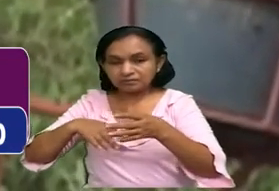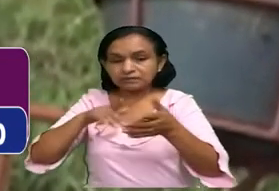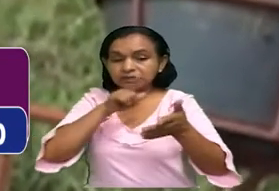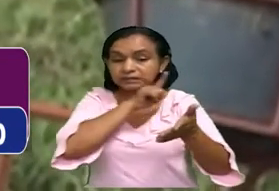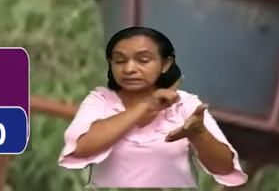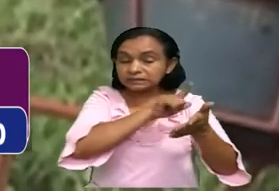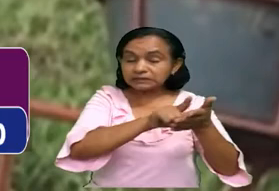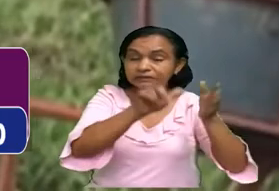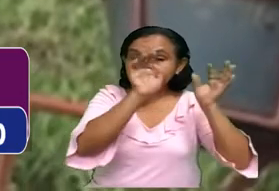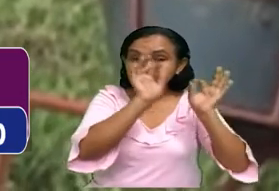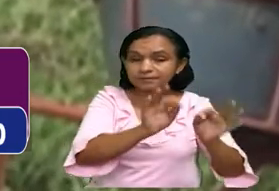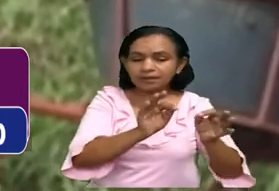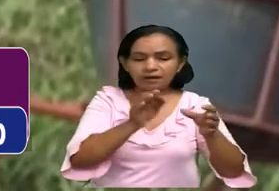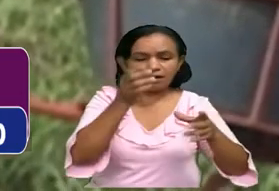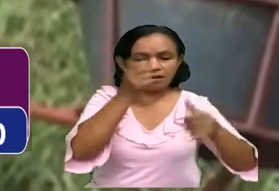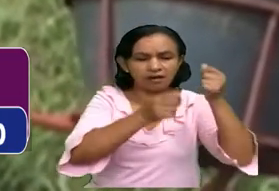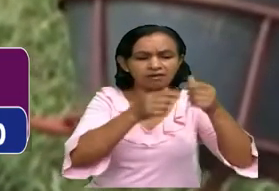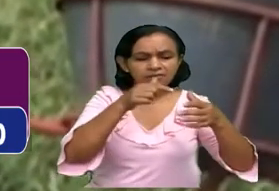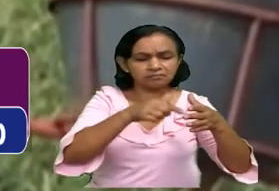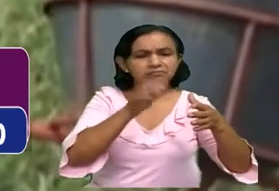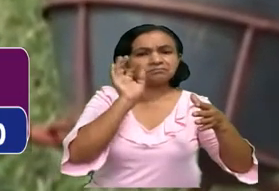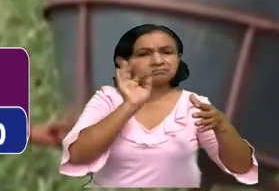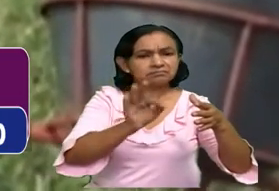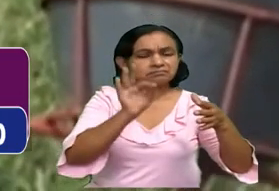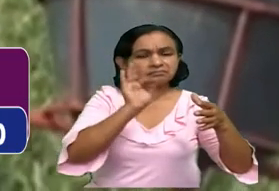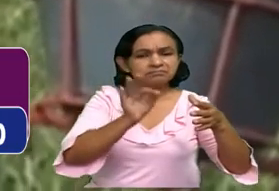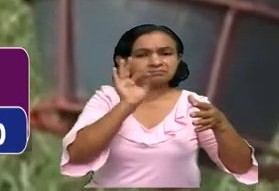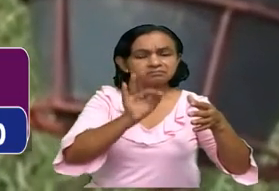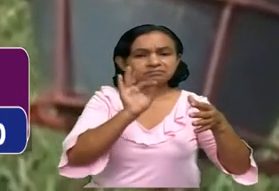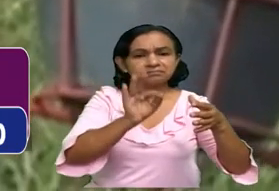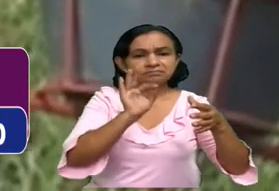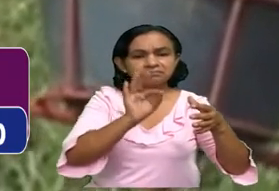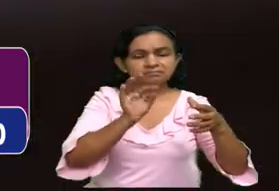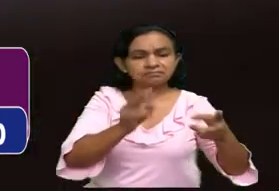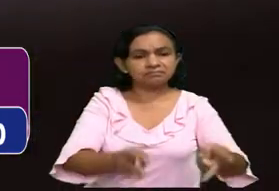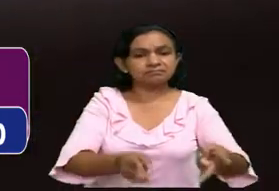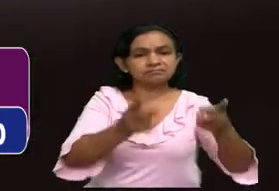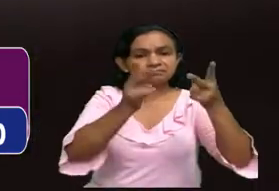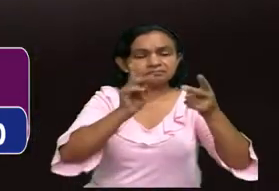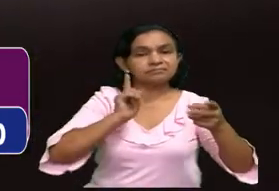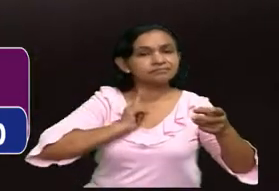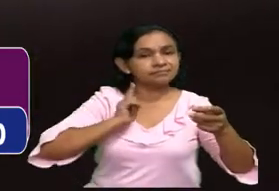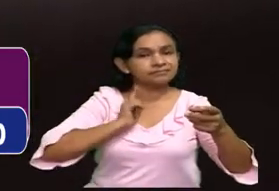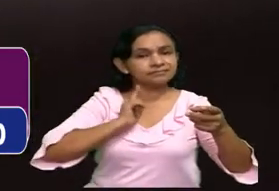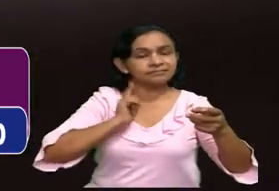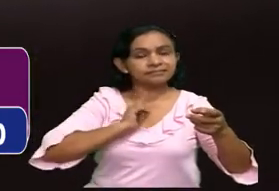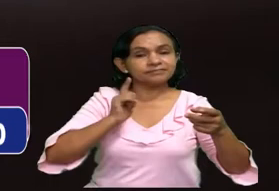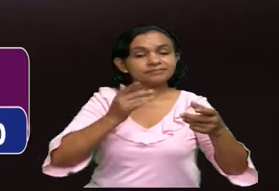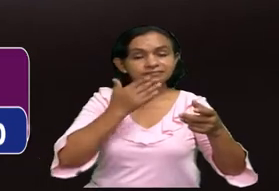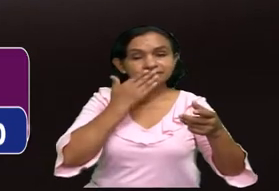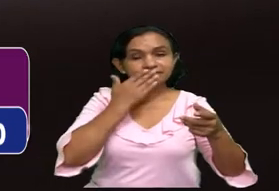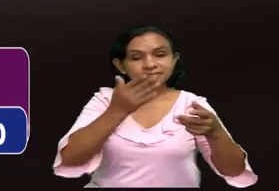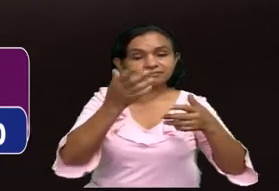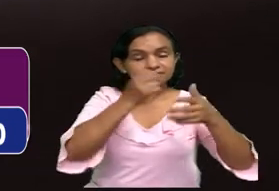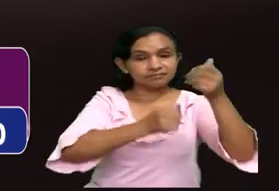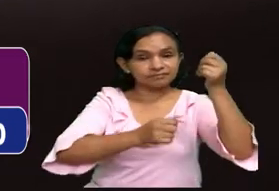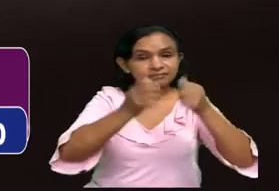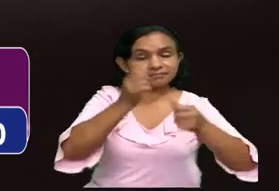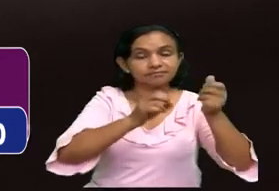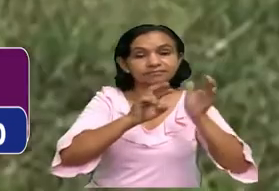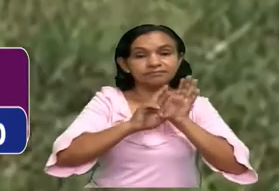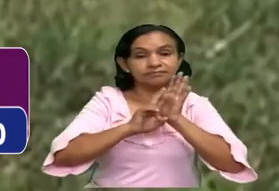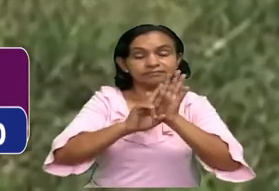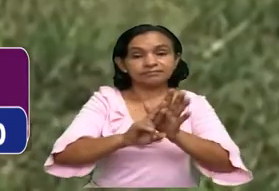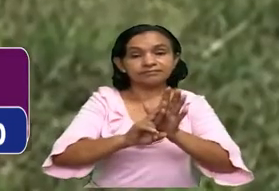más inocuo es nuestro producto, pues lógicamente más vida tiene, digamos, y más calidad, lo que